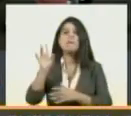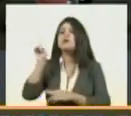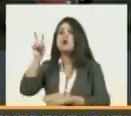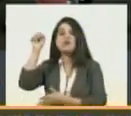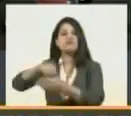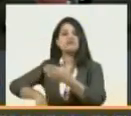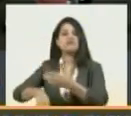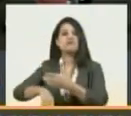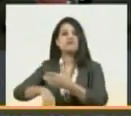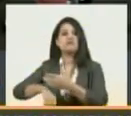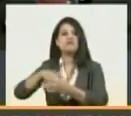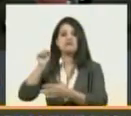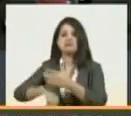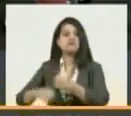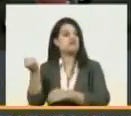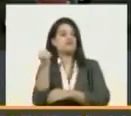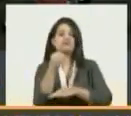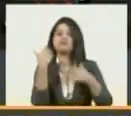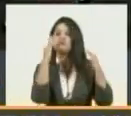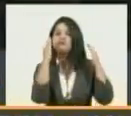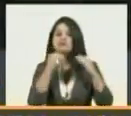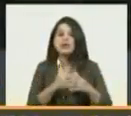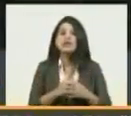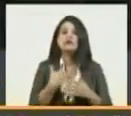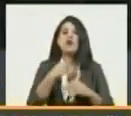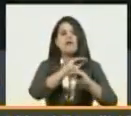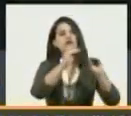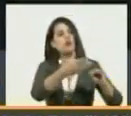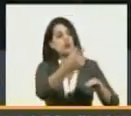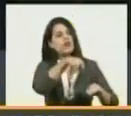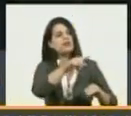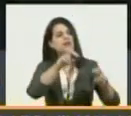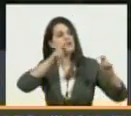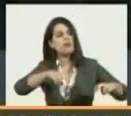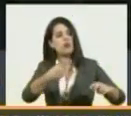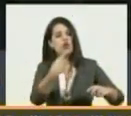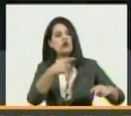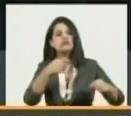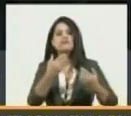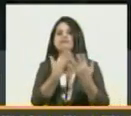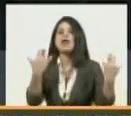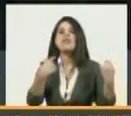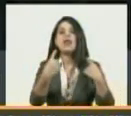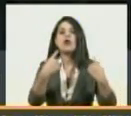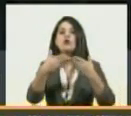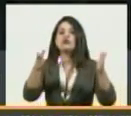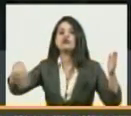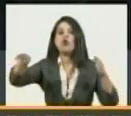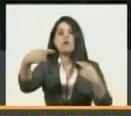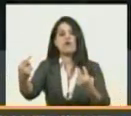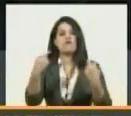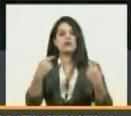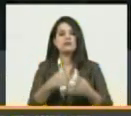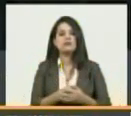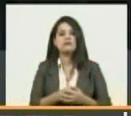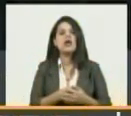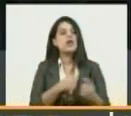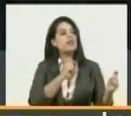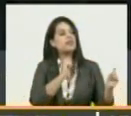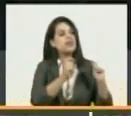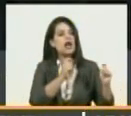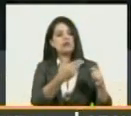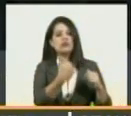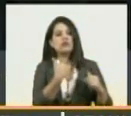Venezuela, yo los convoco públicamente a un diálogo, yo los convoco públicamente a un